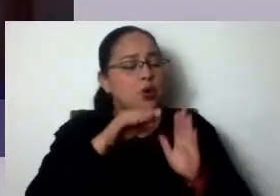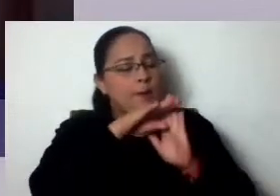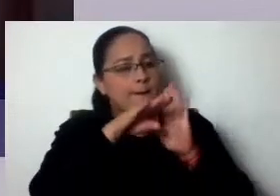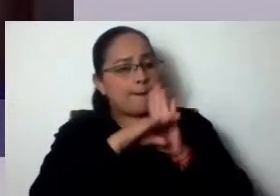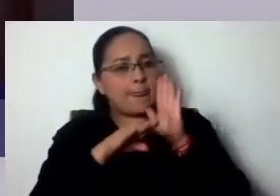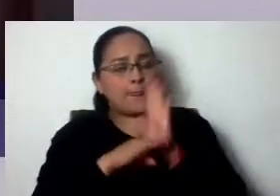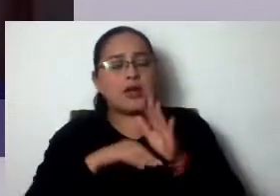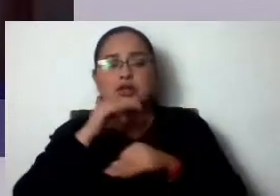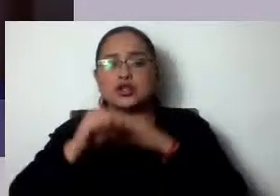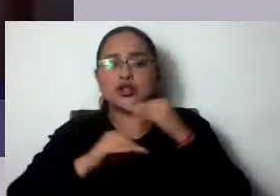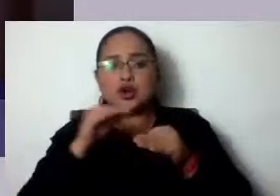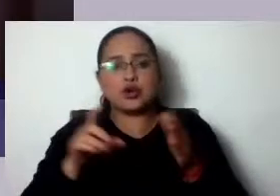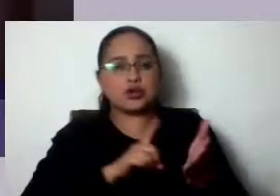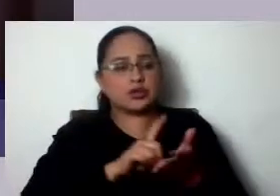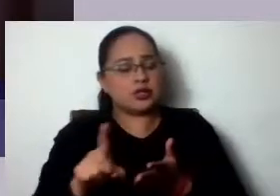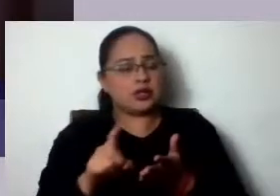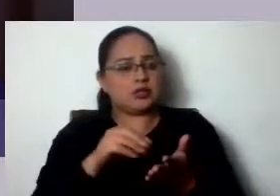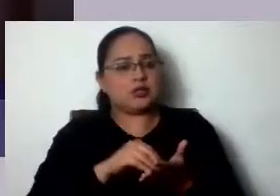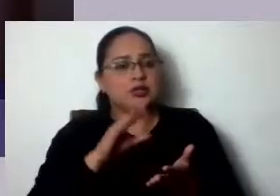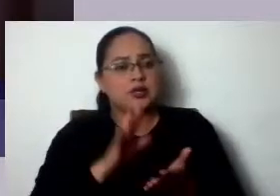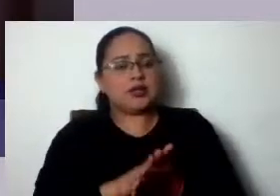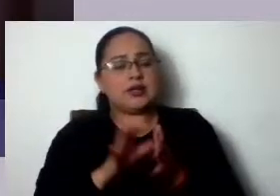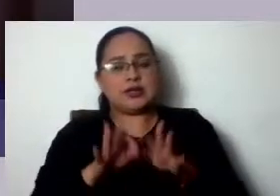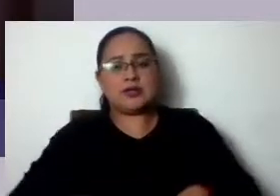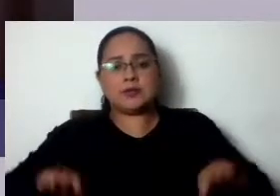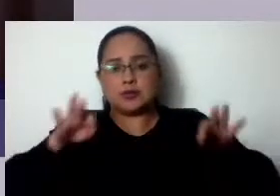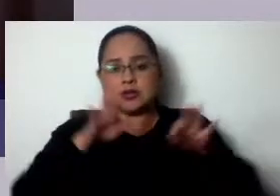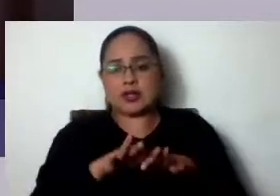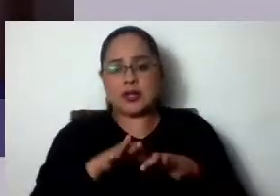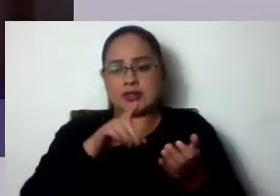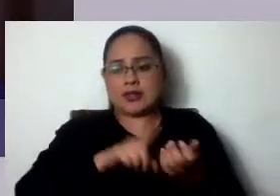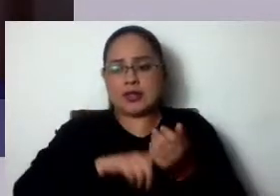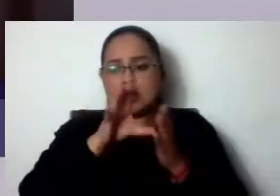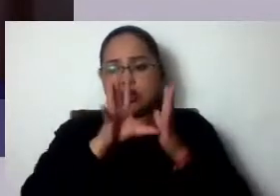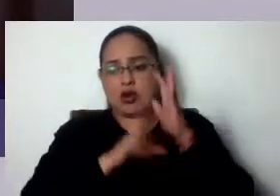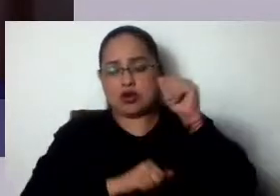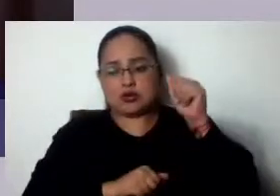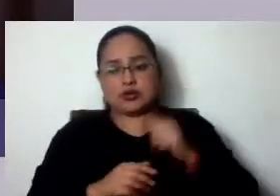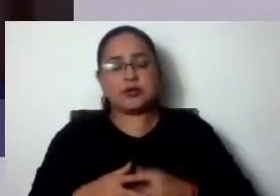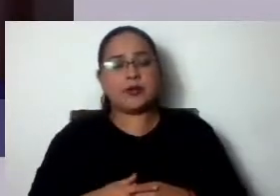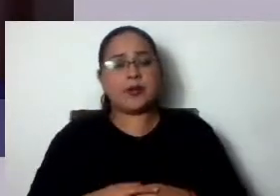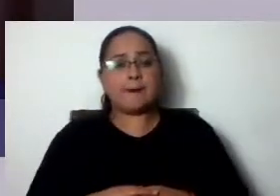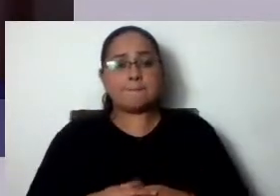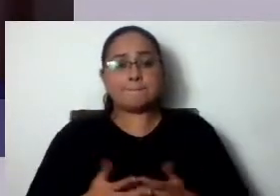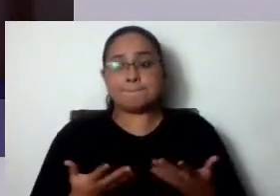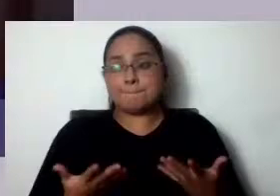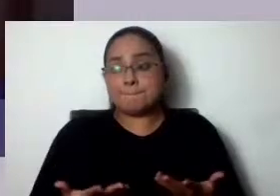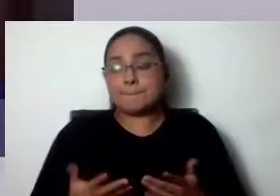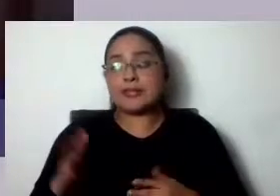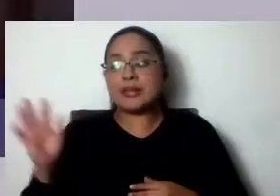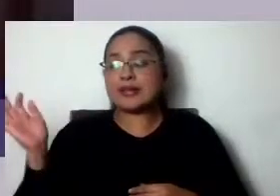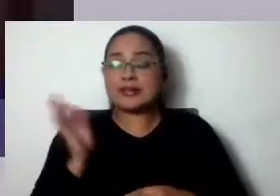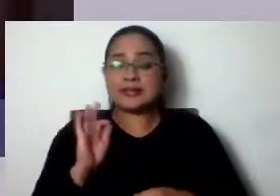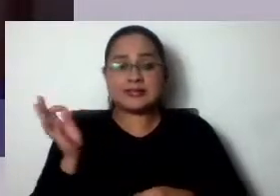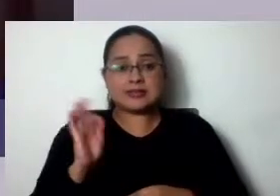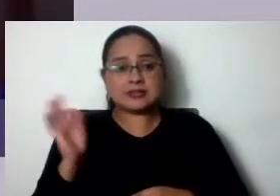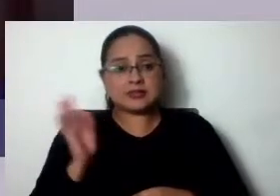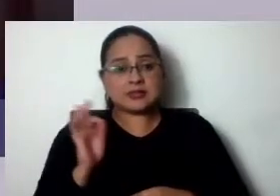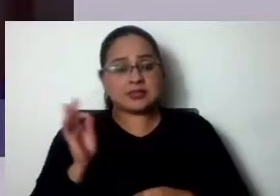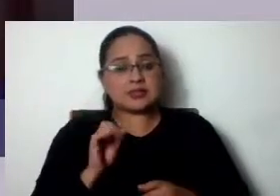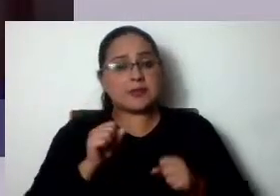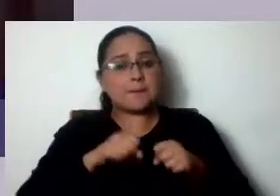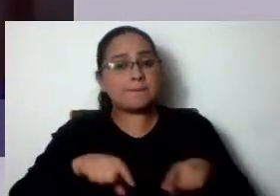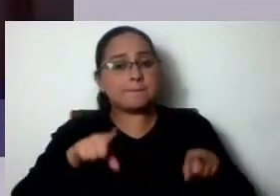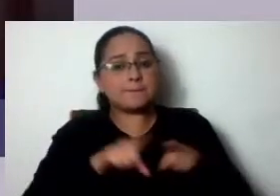todos estos derechos fundamentales consagrados en la constitución y si bien este desarrollo